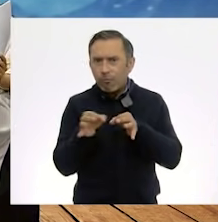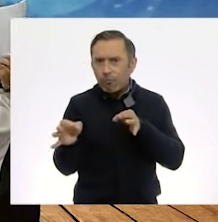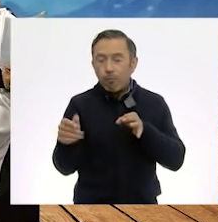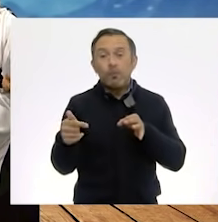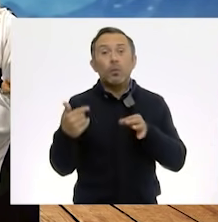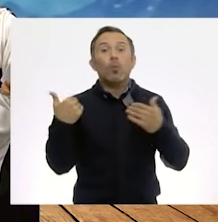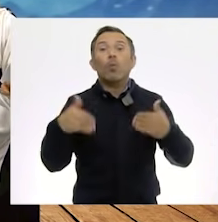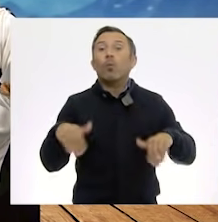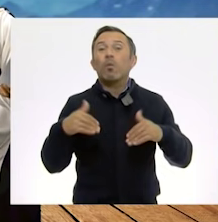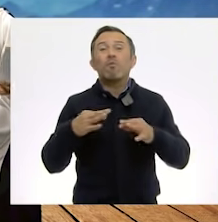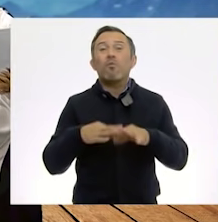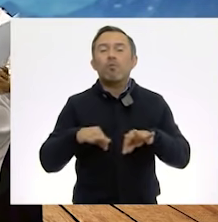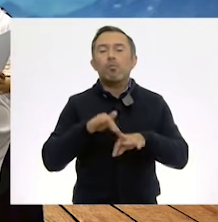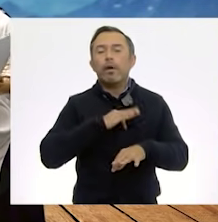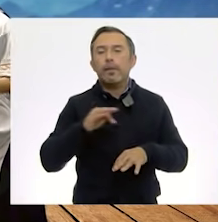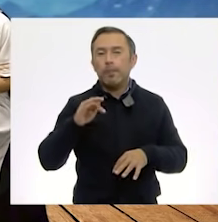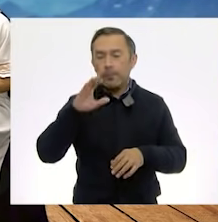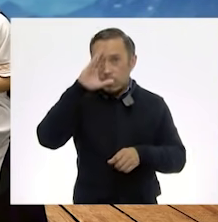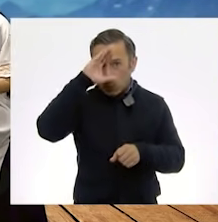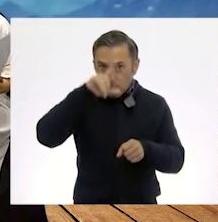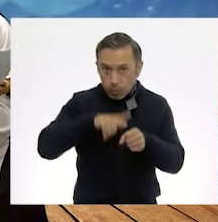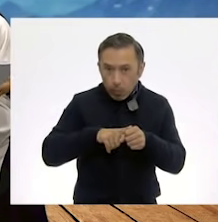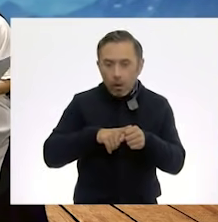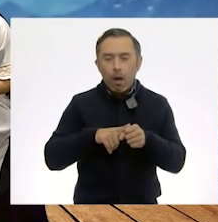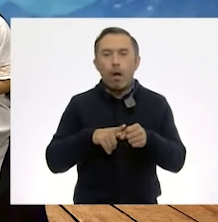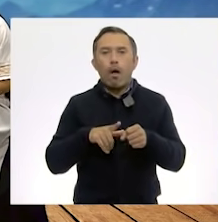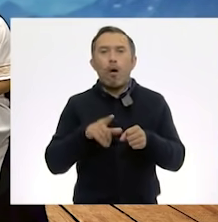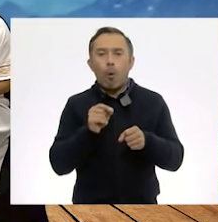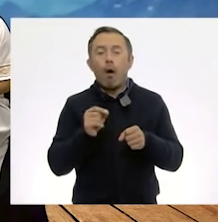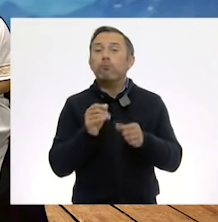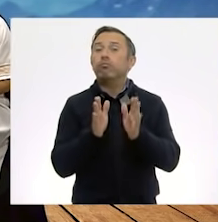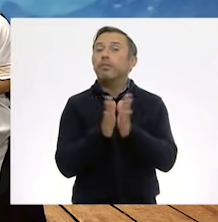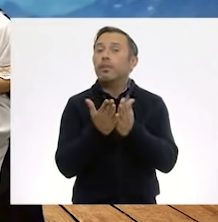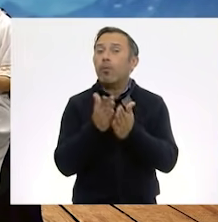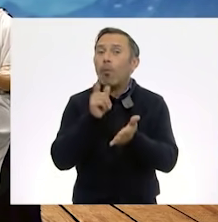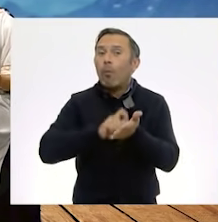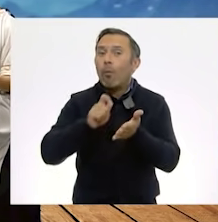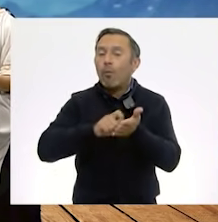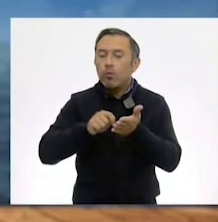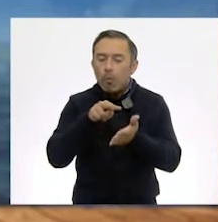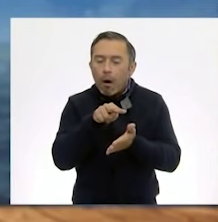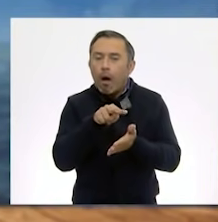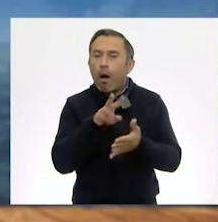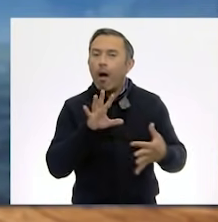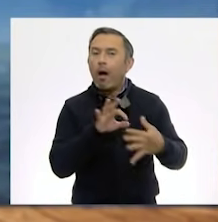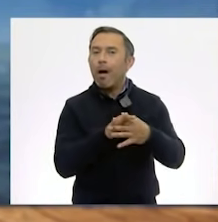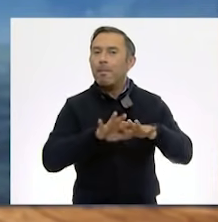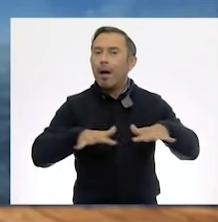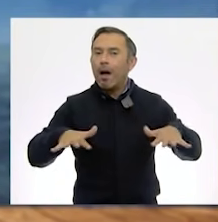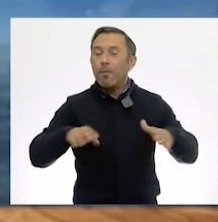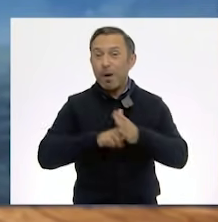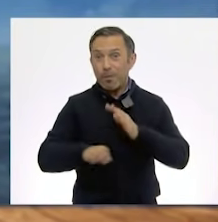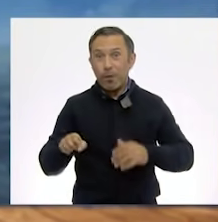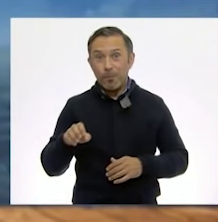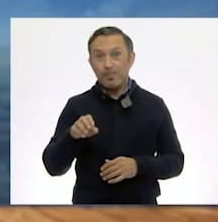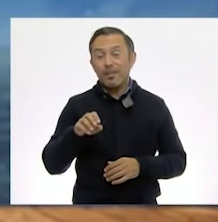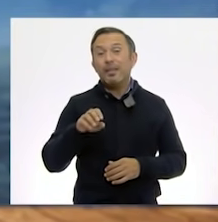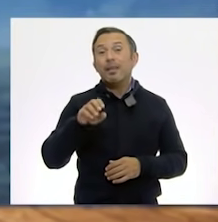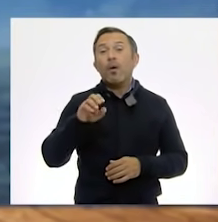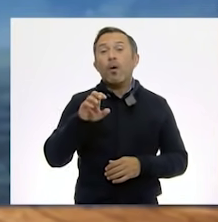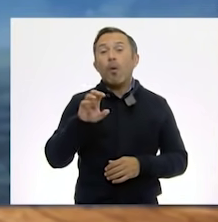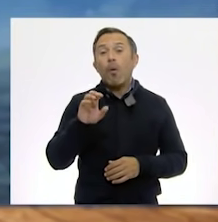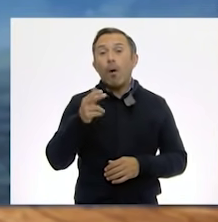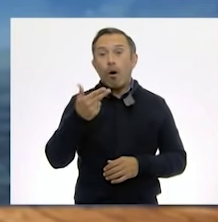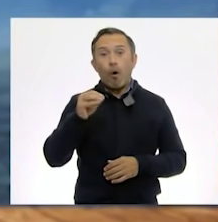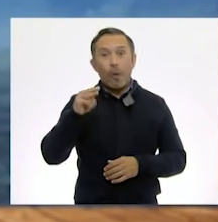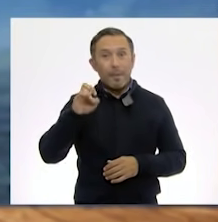incluso impactó en la cultura y en la creación de algunos textos literarios, como ¿sí? por ejemplo, la Odisea de Homero, el cual te voy a leer